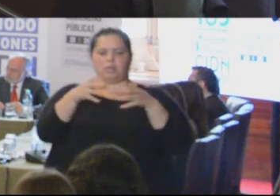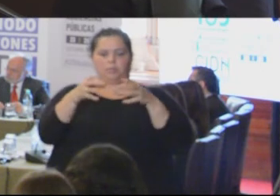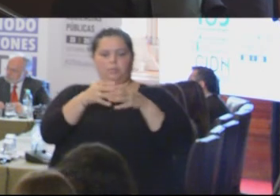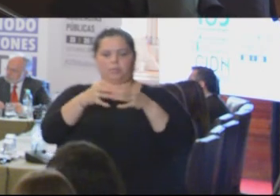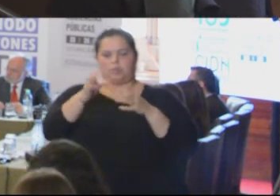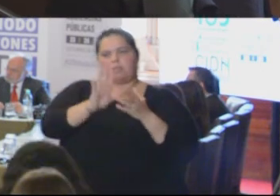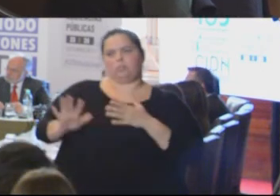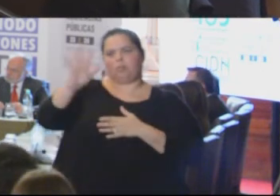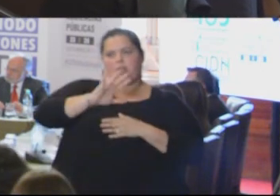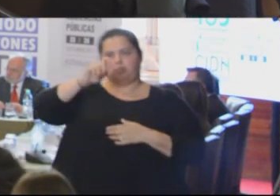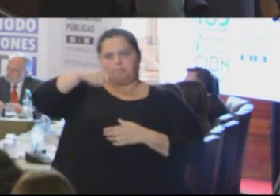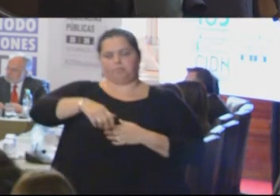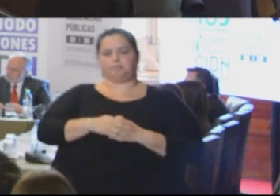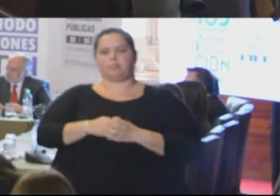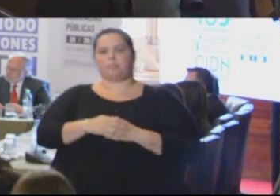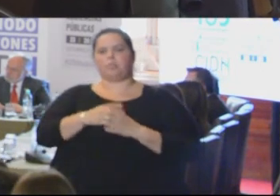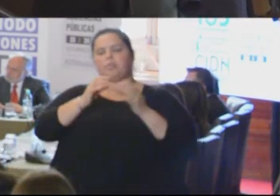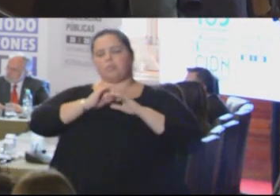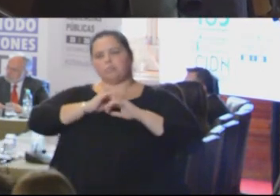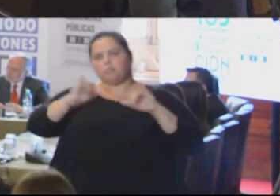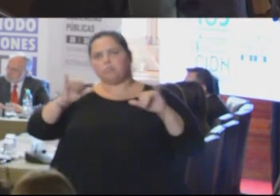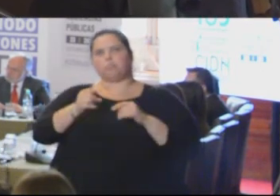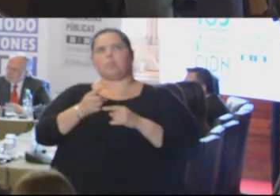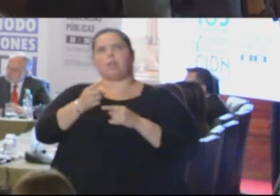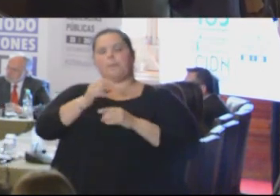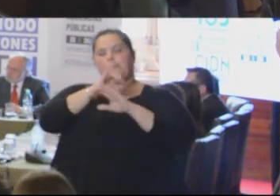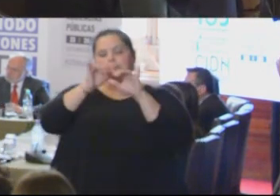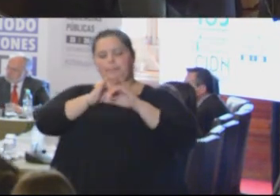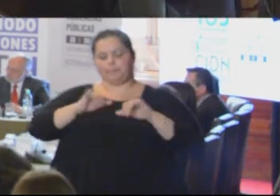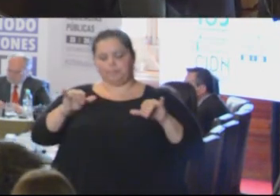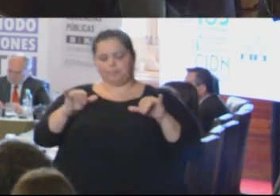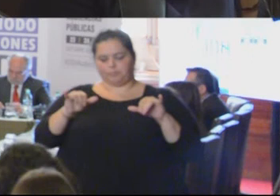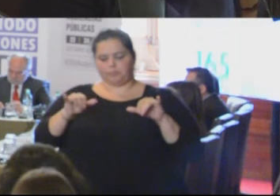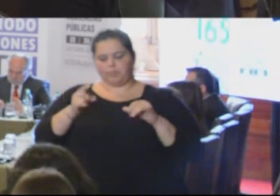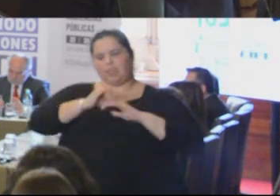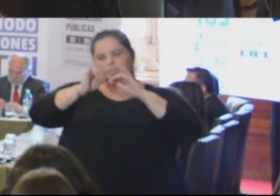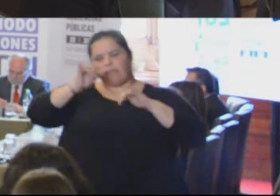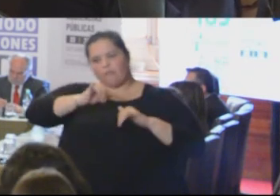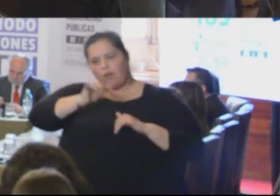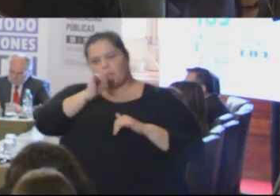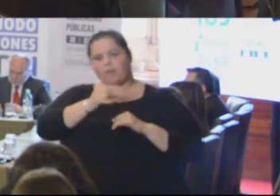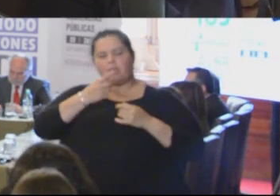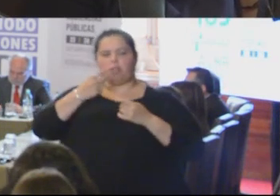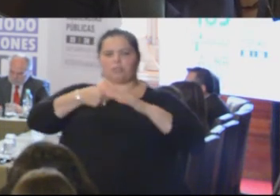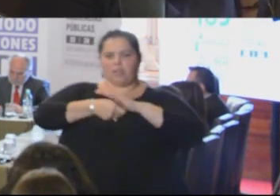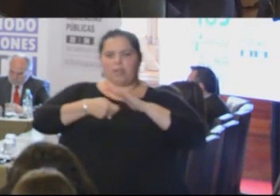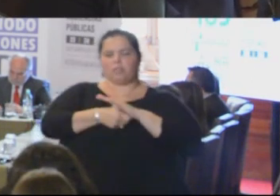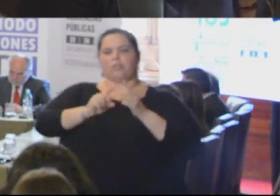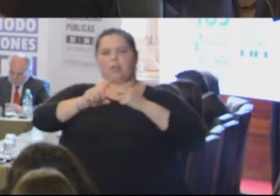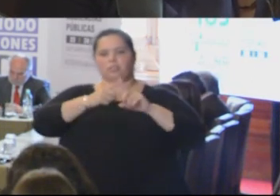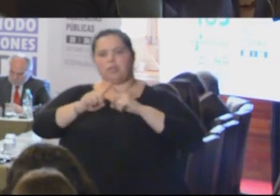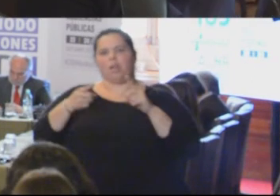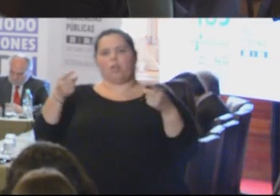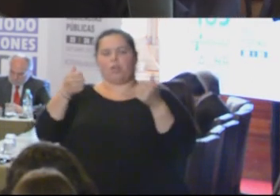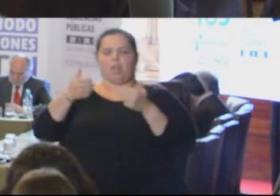y remitir a la jurisdicción especial para la paz los informes sobre los delitos relacionados con el conflicto armado cuya responsabilidad está